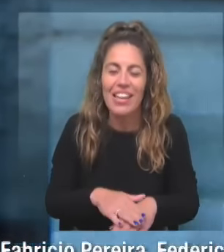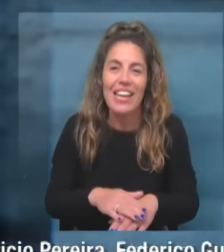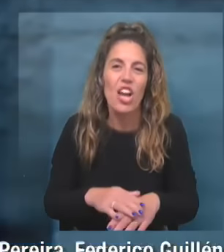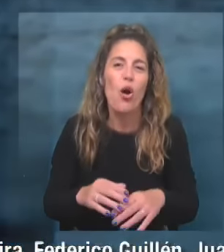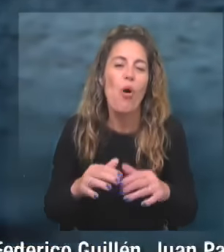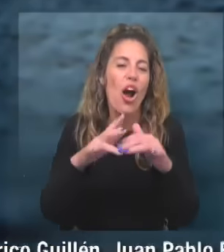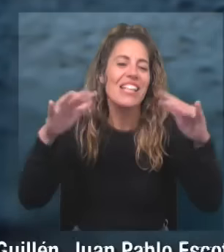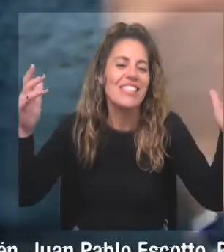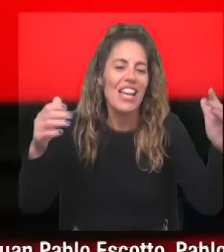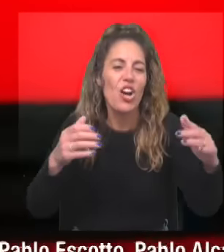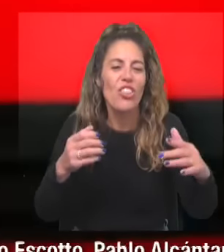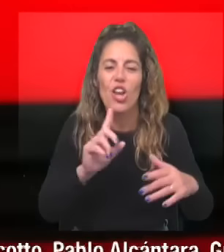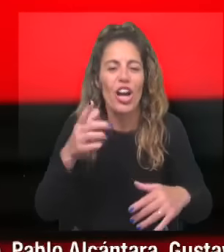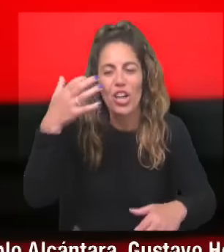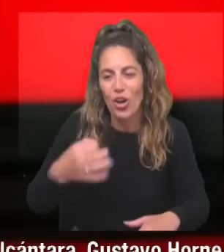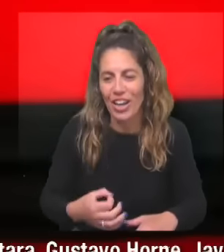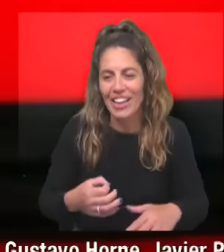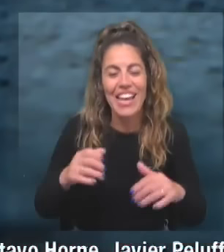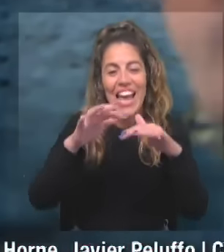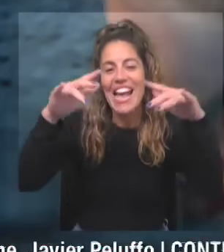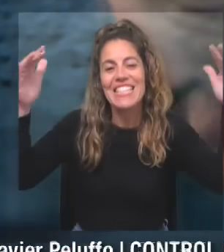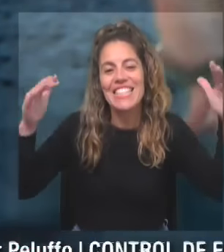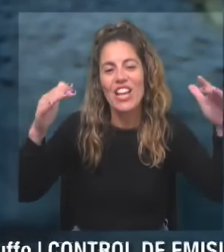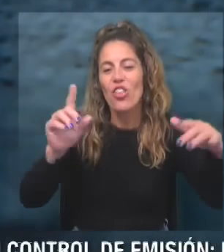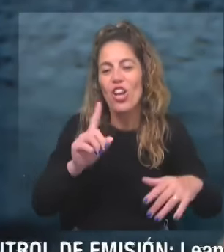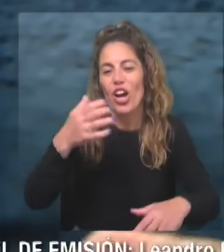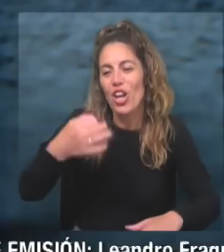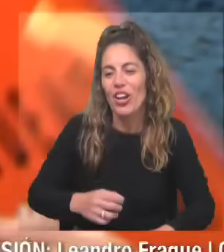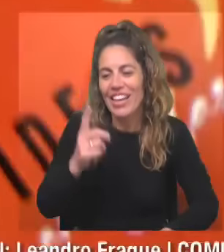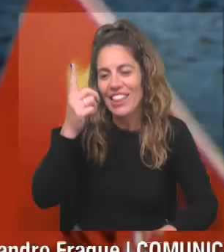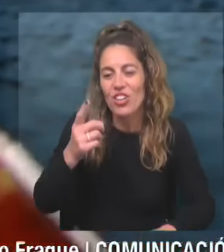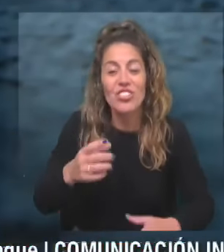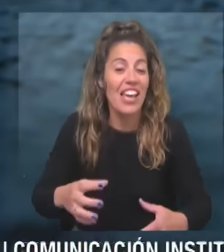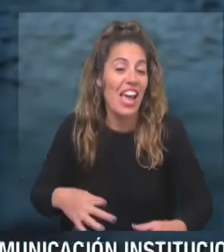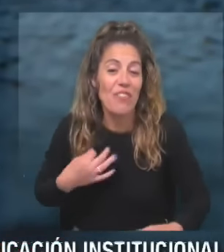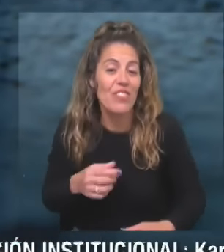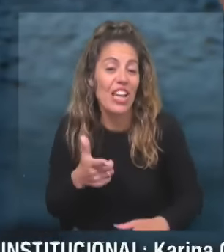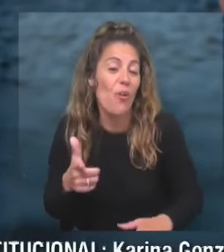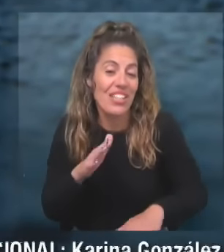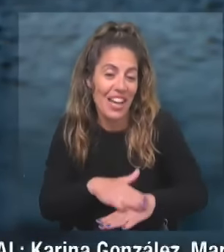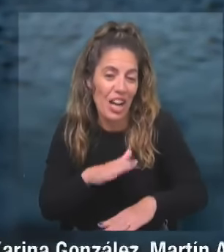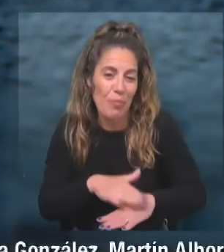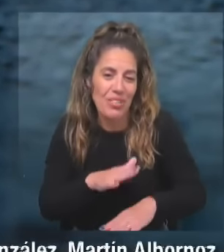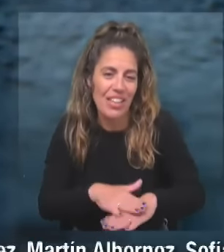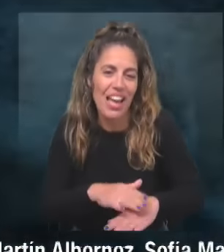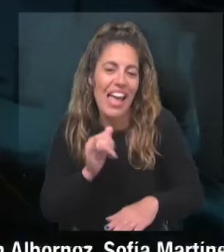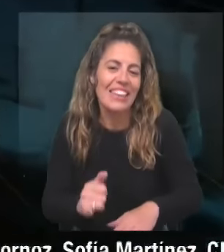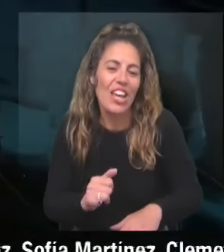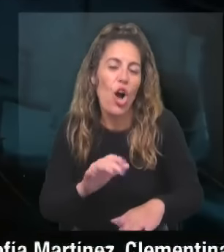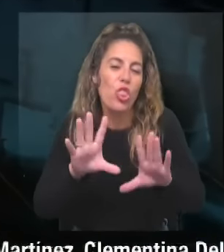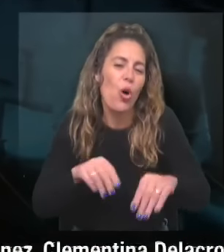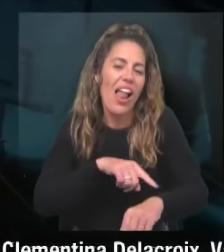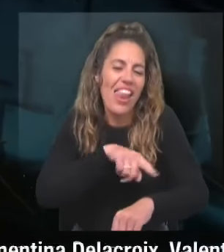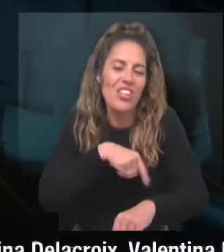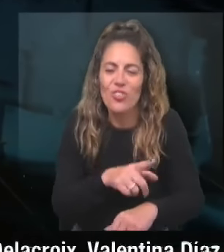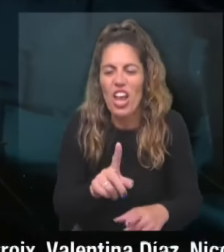Eso es muy bueno, es muy bueno. El cielo de los ateos es vivir sin responsabilidad. Así que, bueno, tengo todas las horas. No necesitas no, horas.